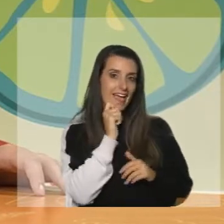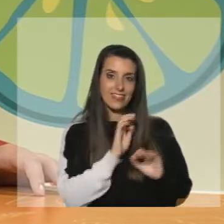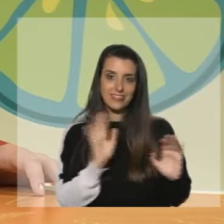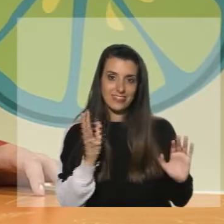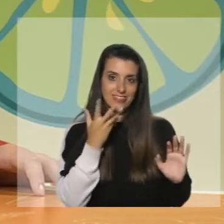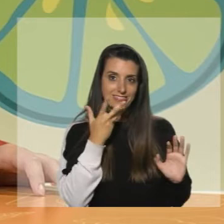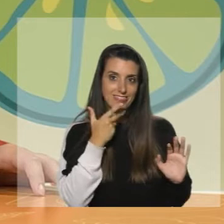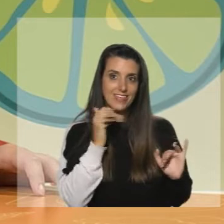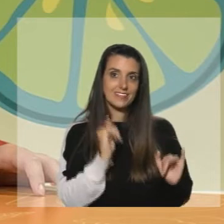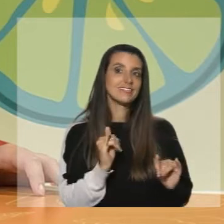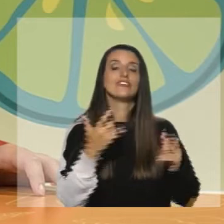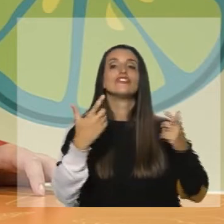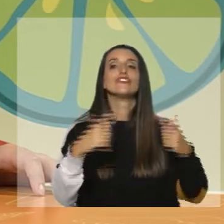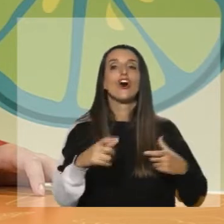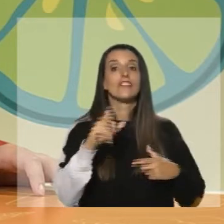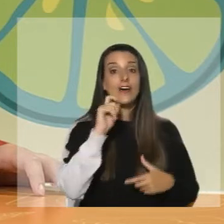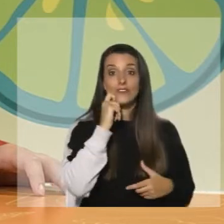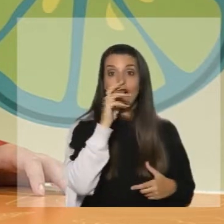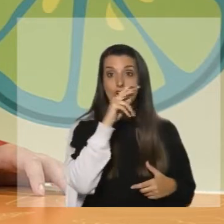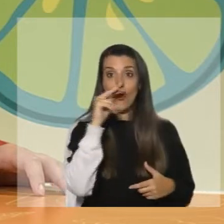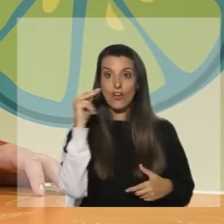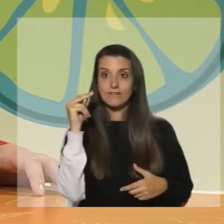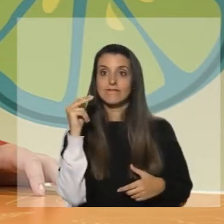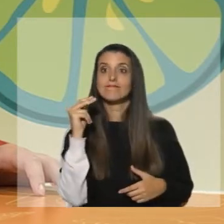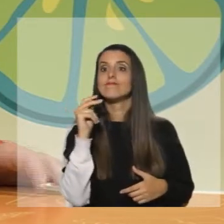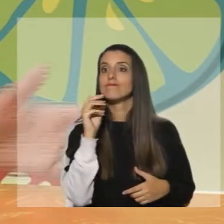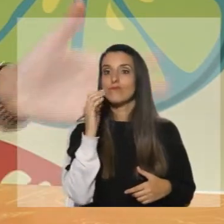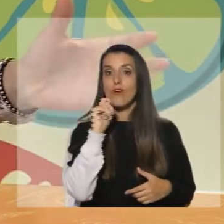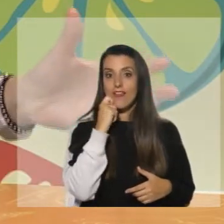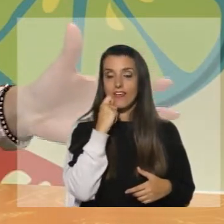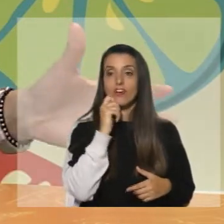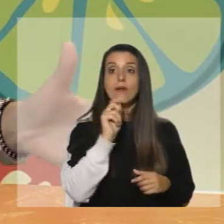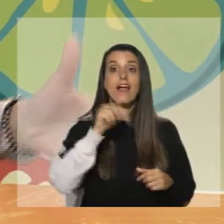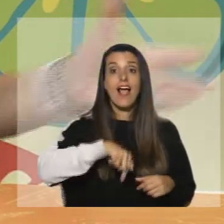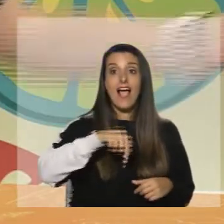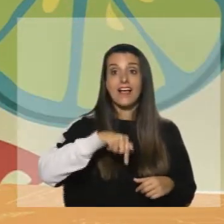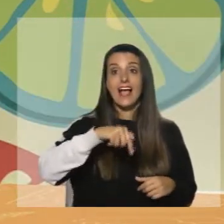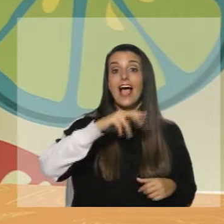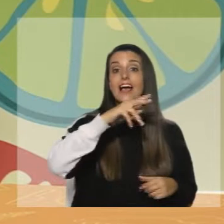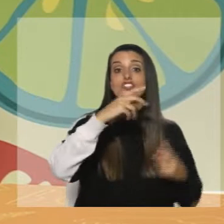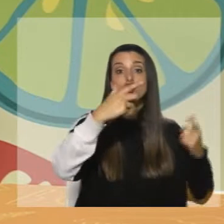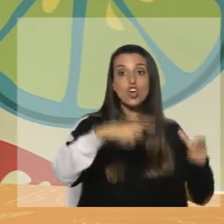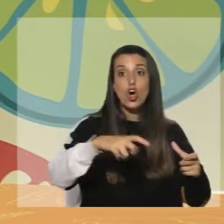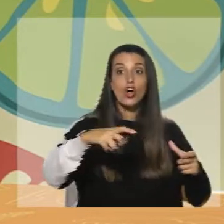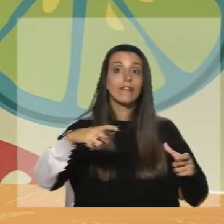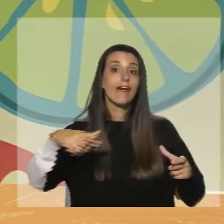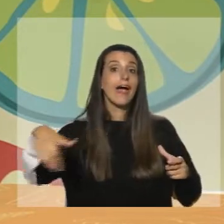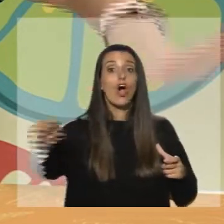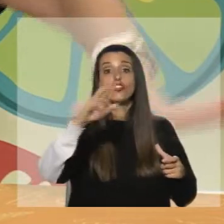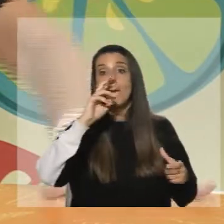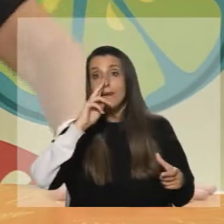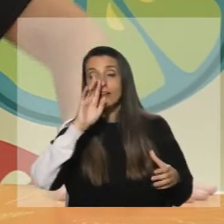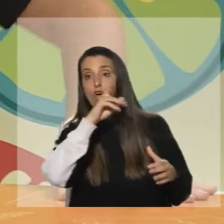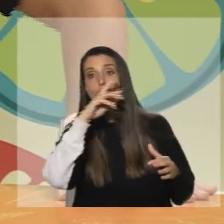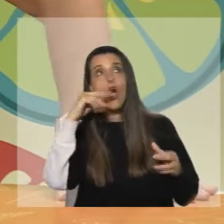olorcito de la torta, el aroma. La torta, ¿viste lo que es? ¿Viste? Riquísimo. Y ni te digo acá que llega el de la torta, el del bizcochuelo y el de los panes de queso.